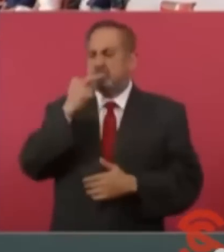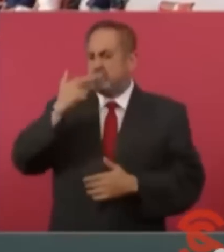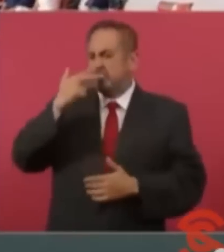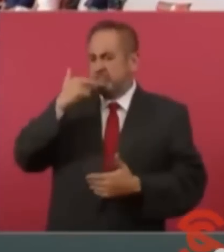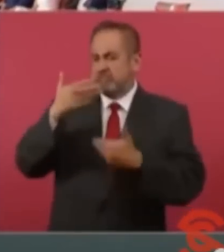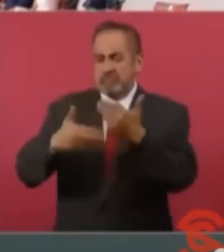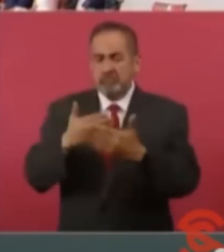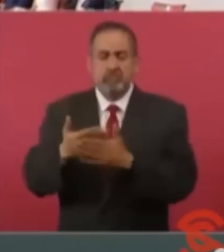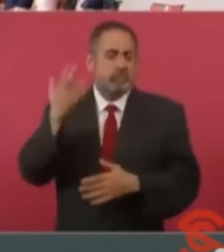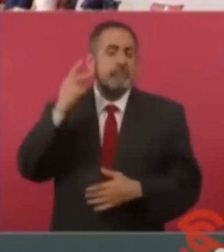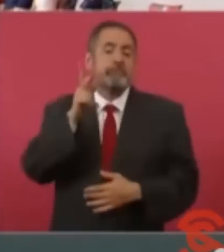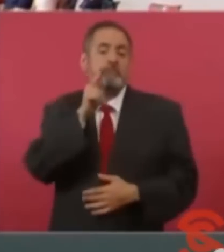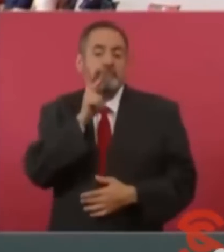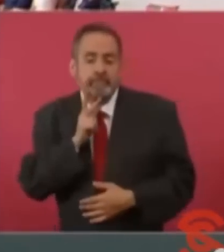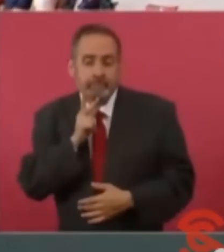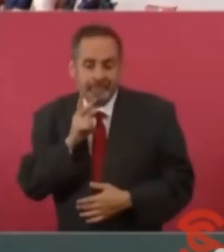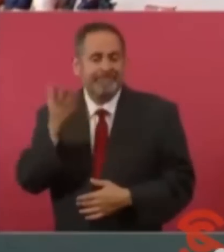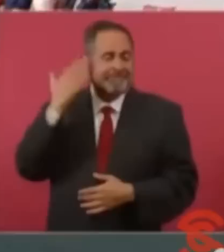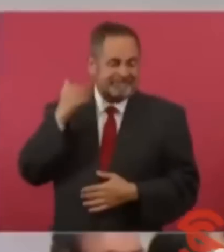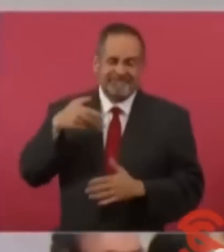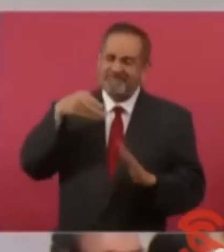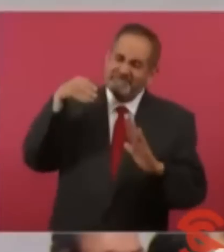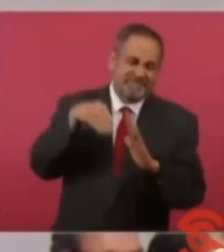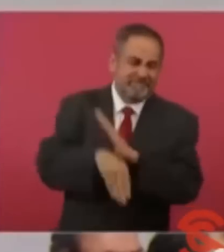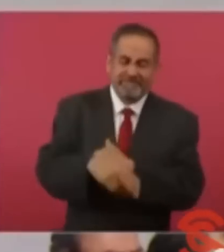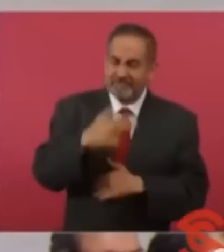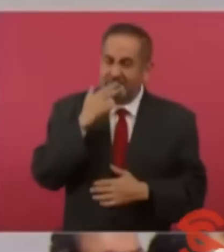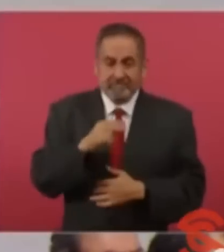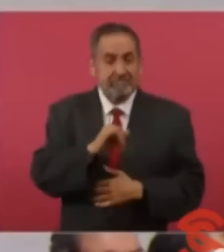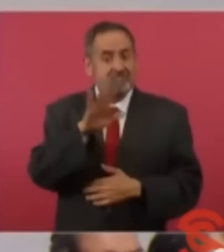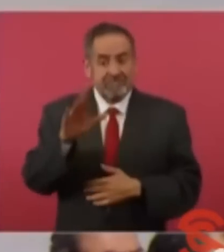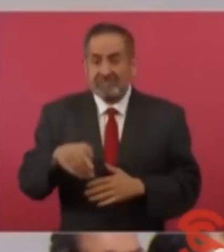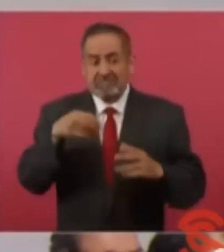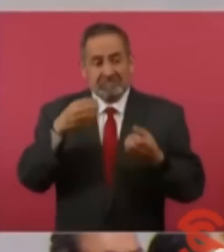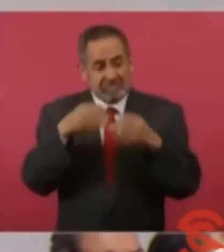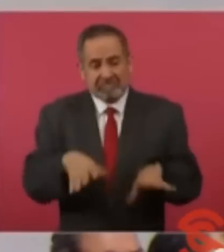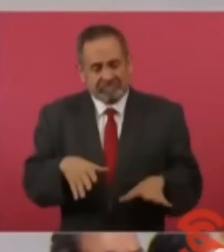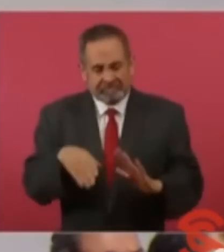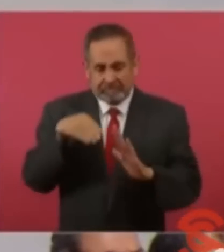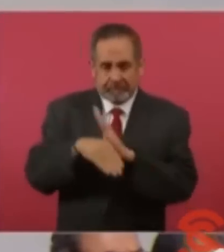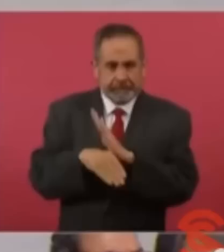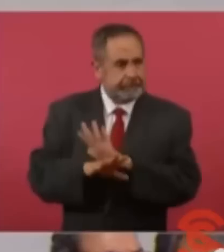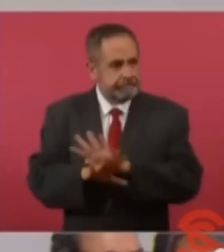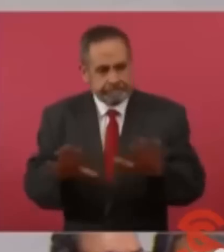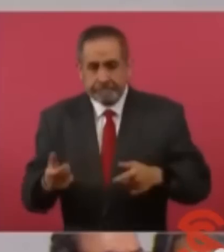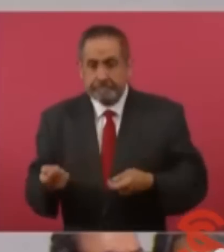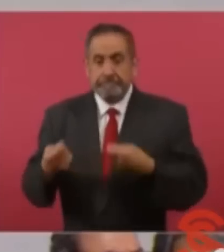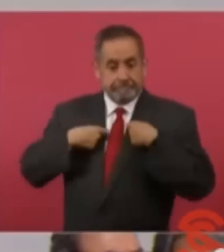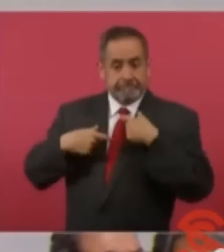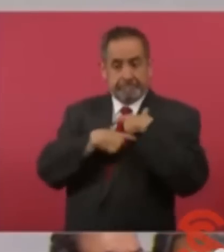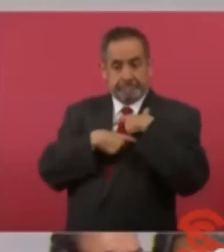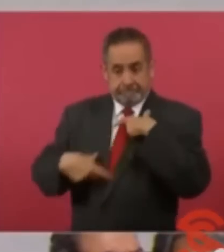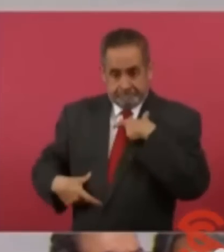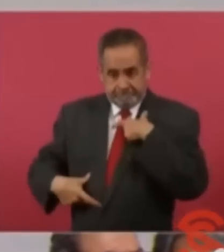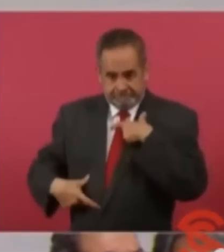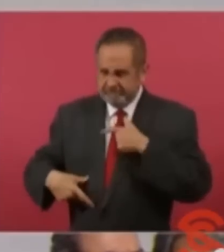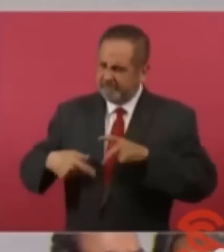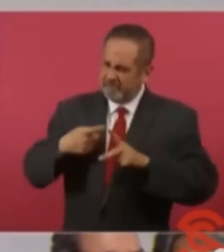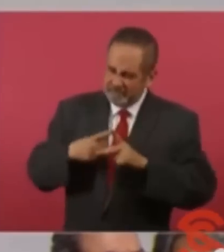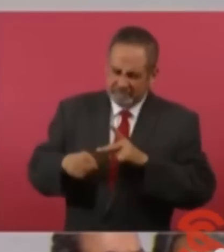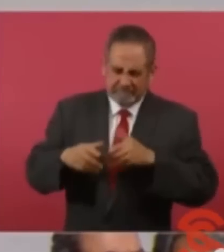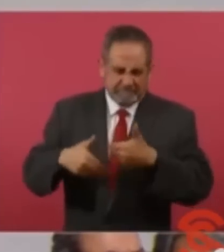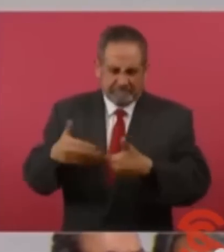en picada la producción de petróleo. Cuando llegamos, solo se